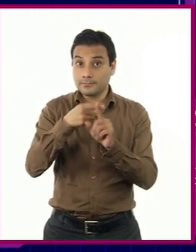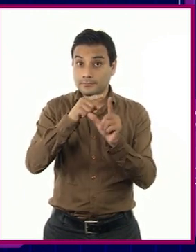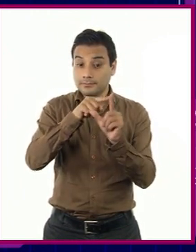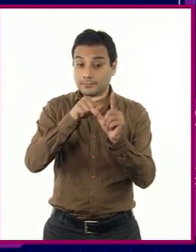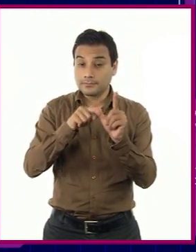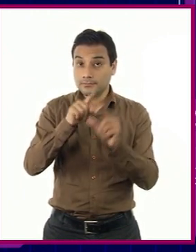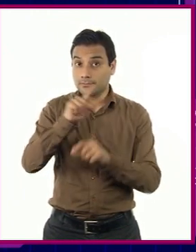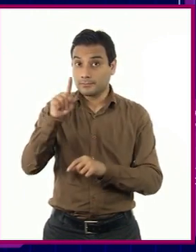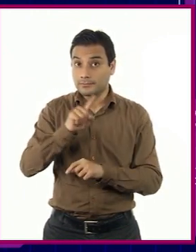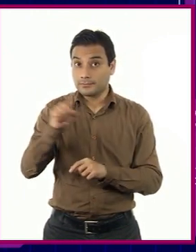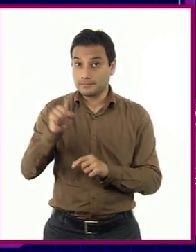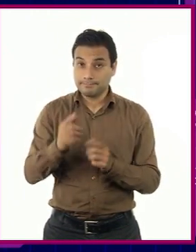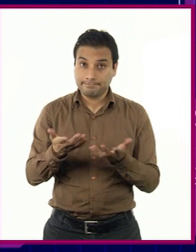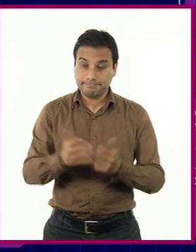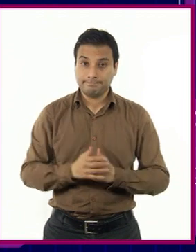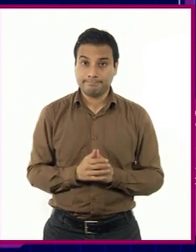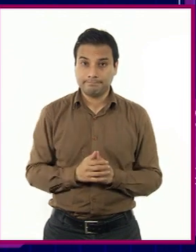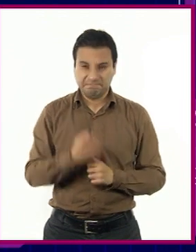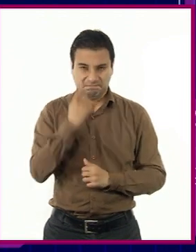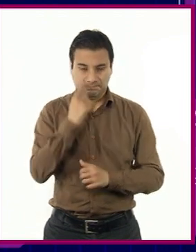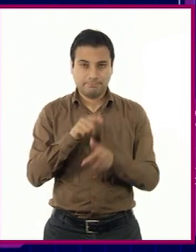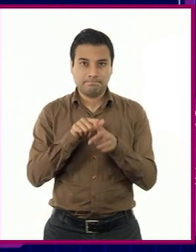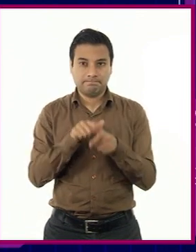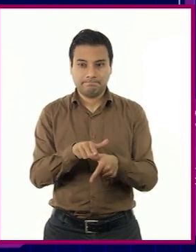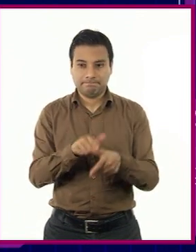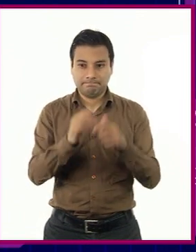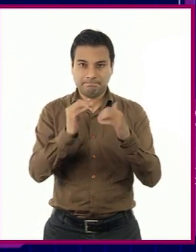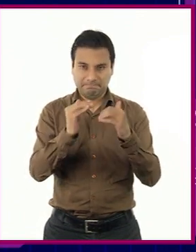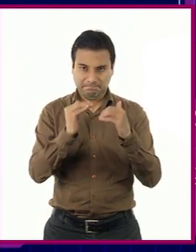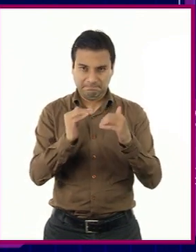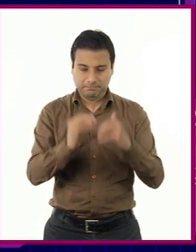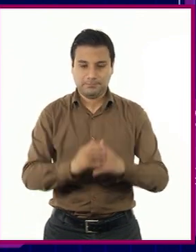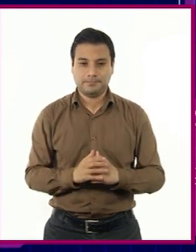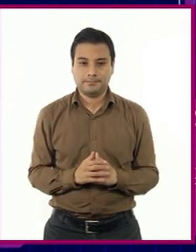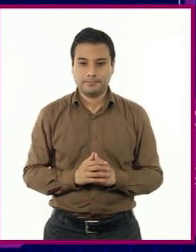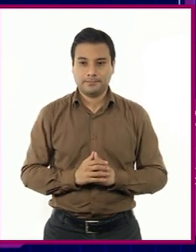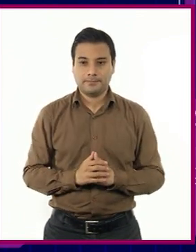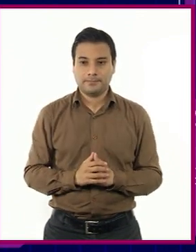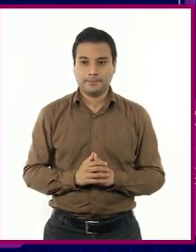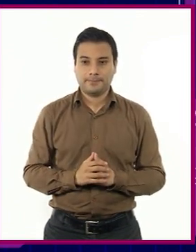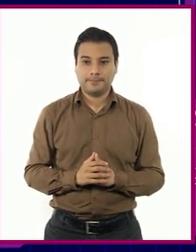Z. Para continuar, lo que se conoce del paralelogramo